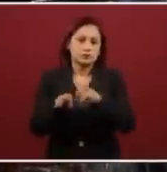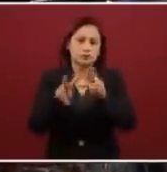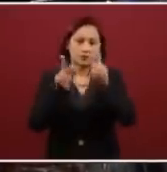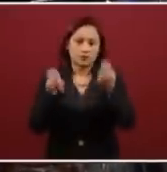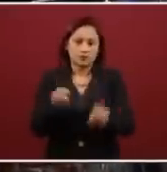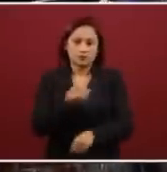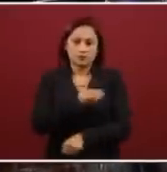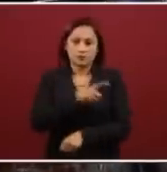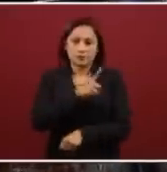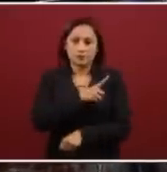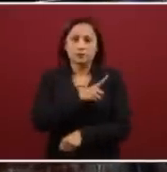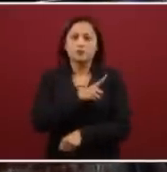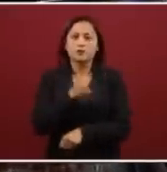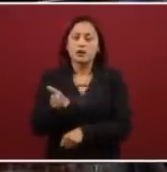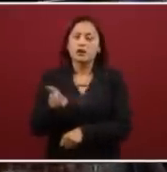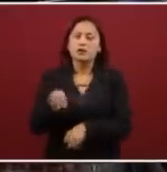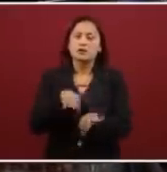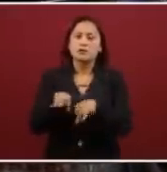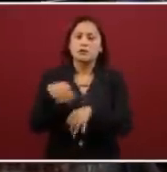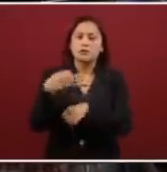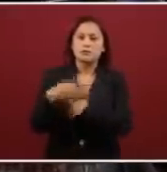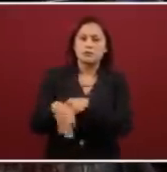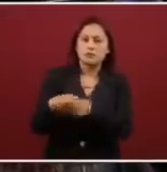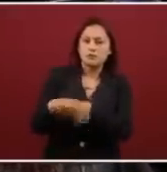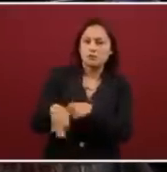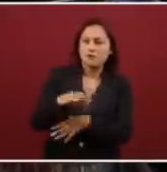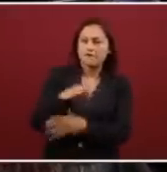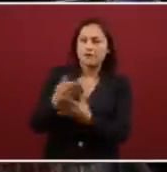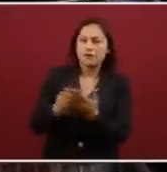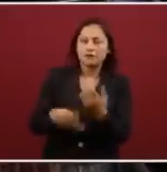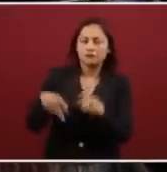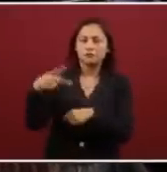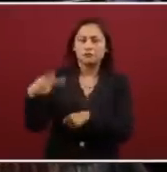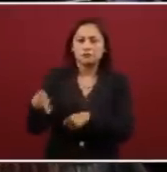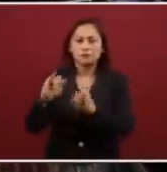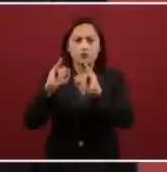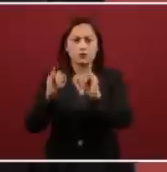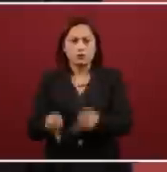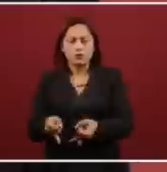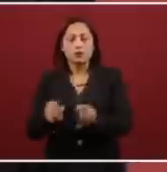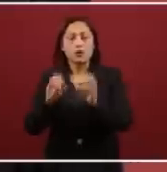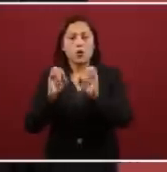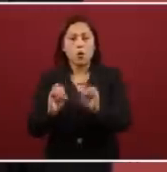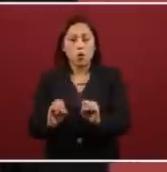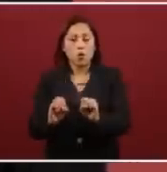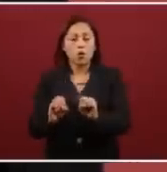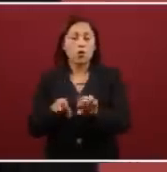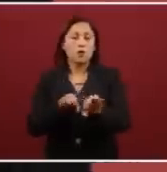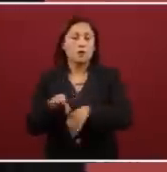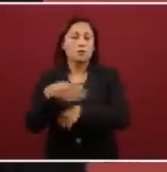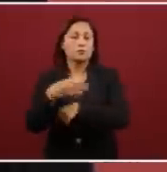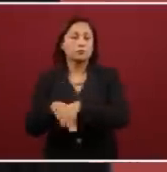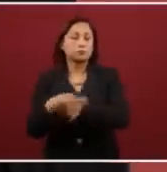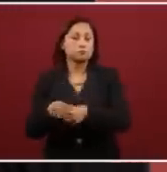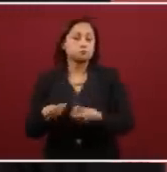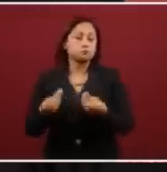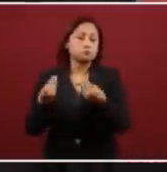contratados por honorarios o de manera eventual. En el caso